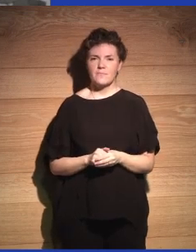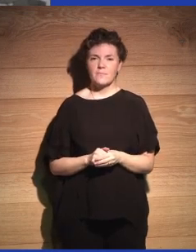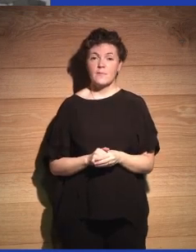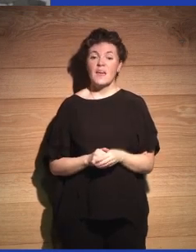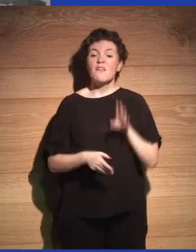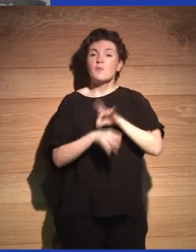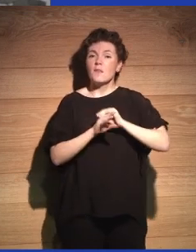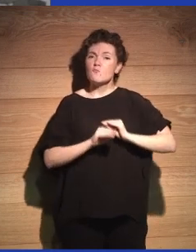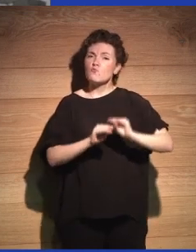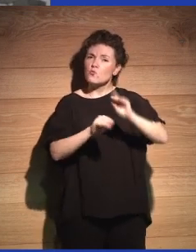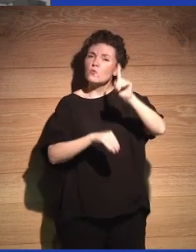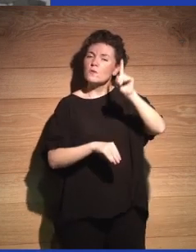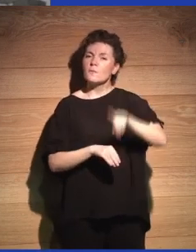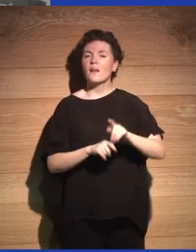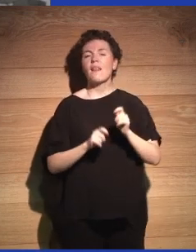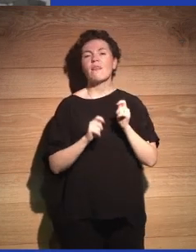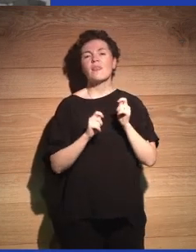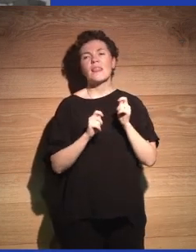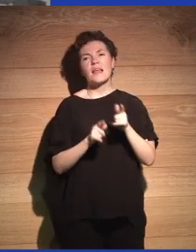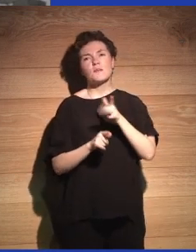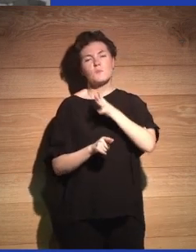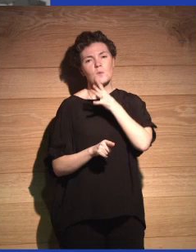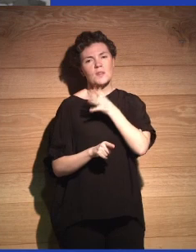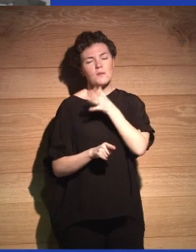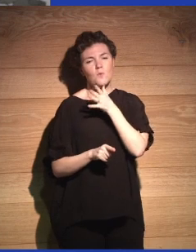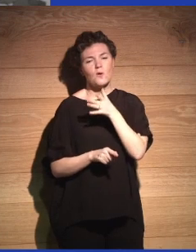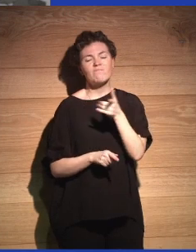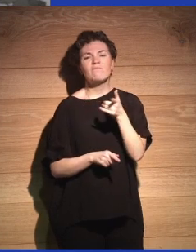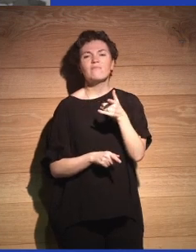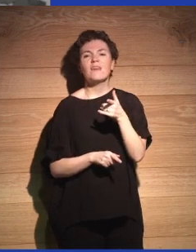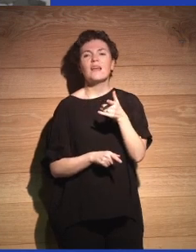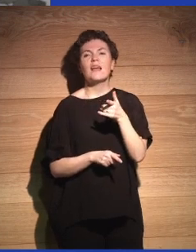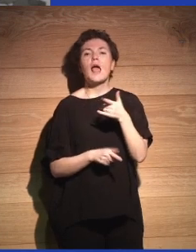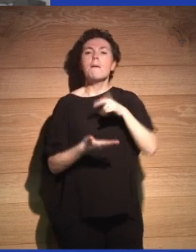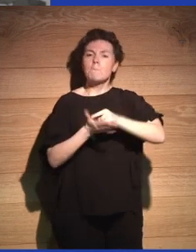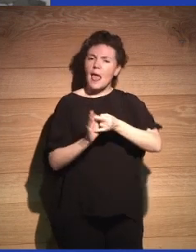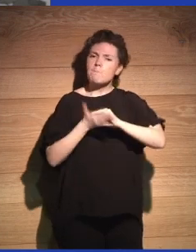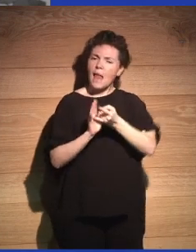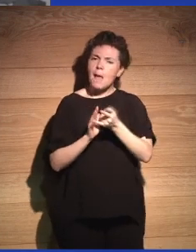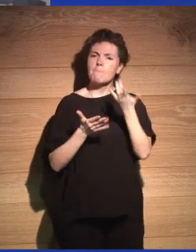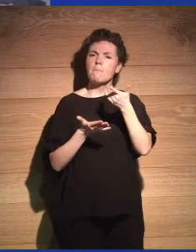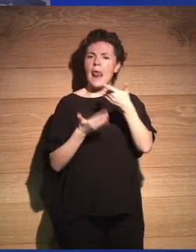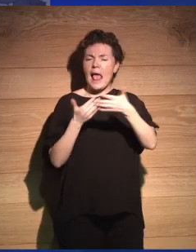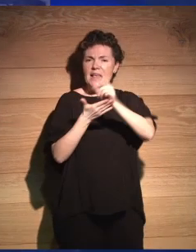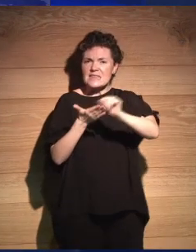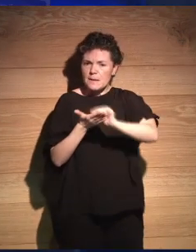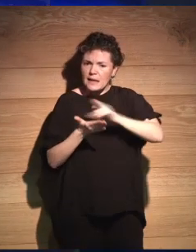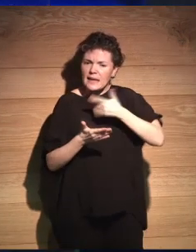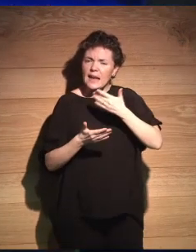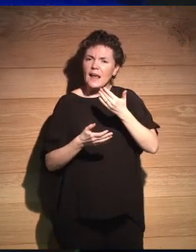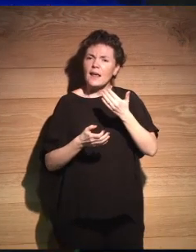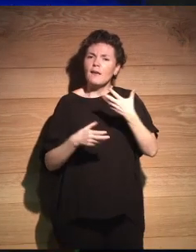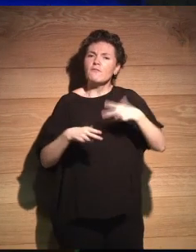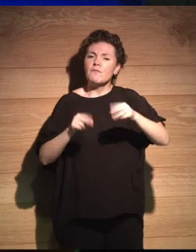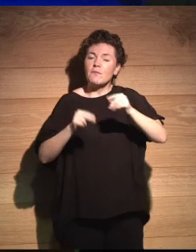Sus enfermedades también fueron la causa que no podía llevar a cabo. Tenía varios planes literarios que quería terminar antes